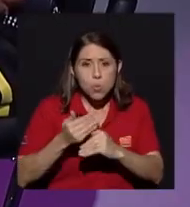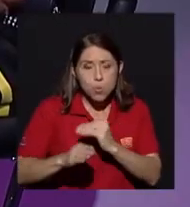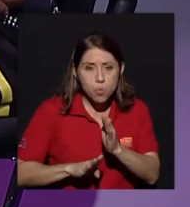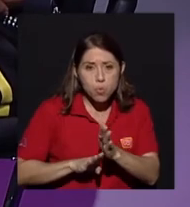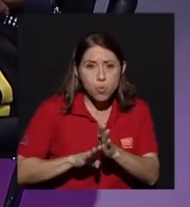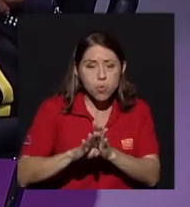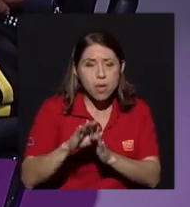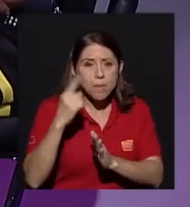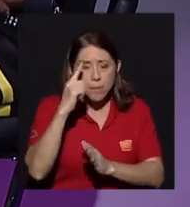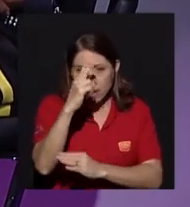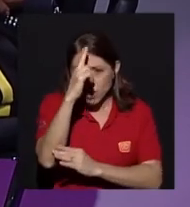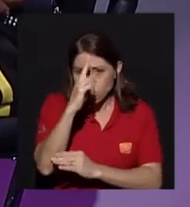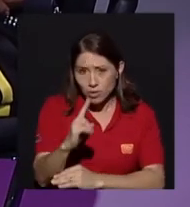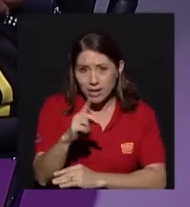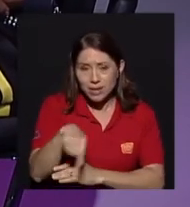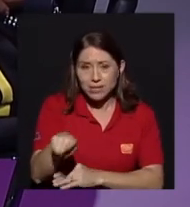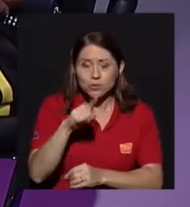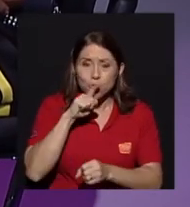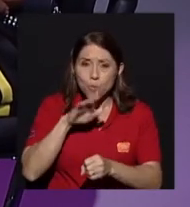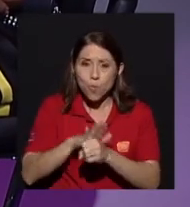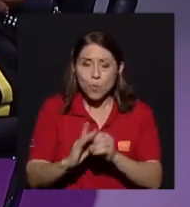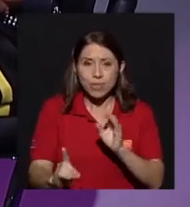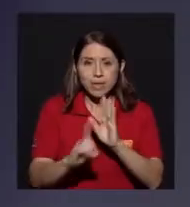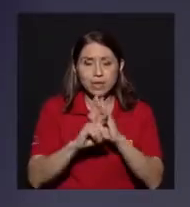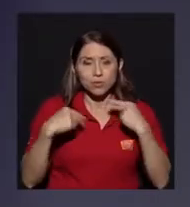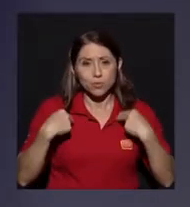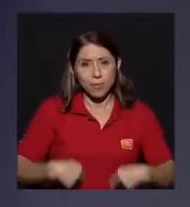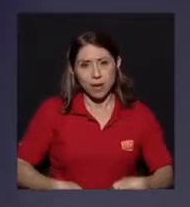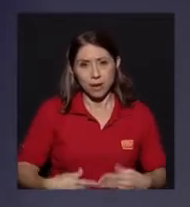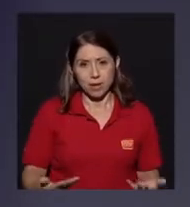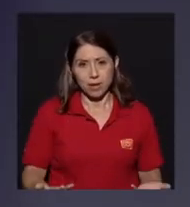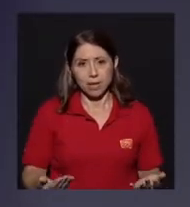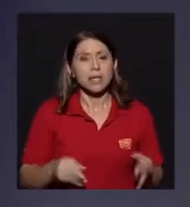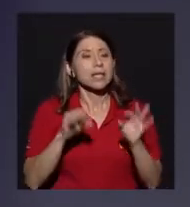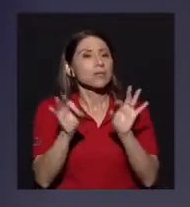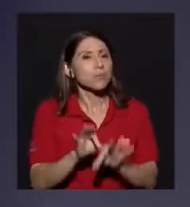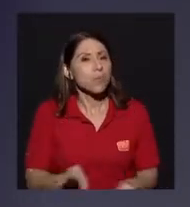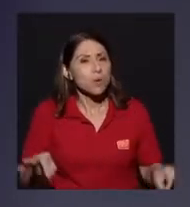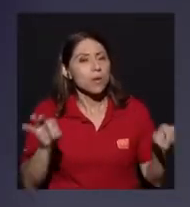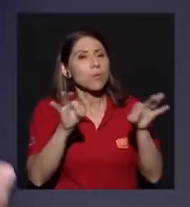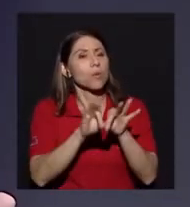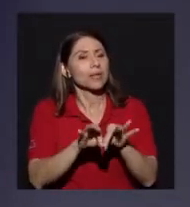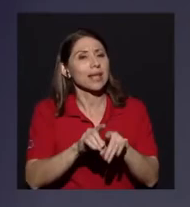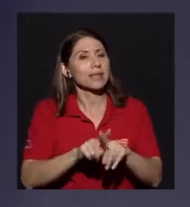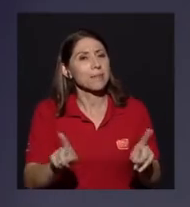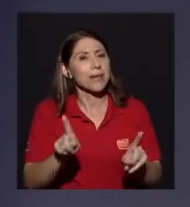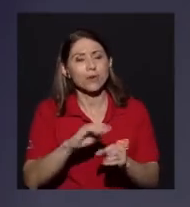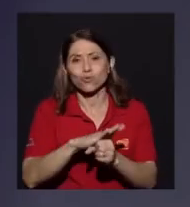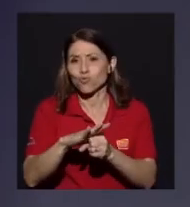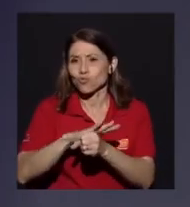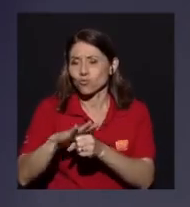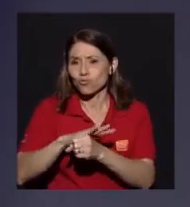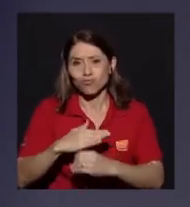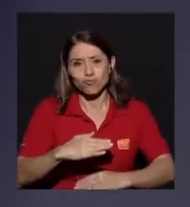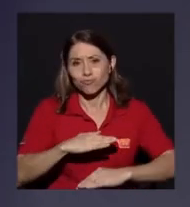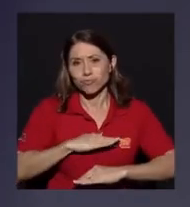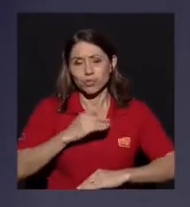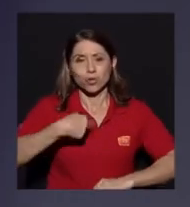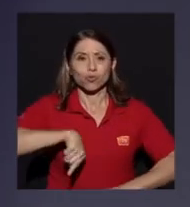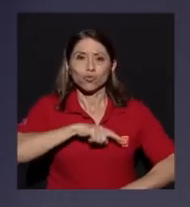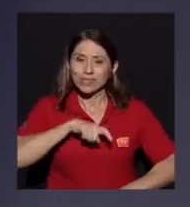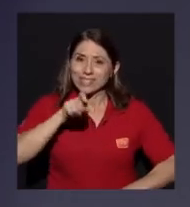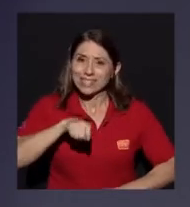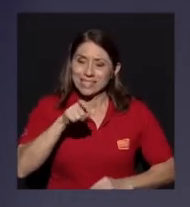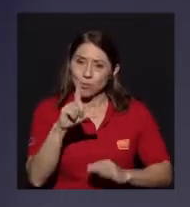esos compromisos de derechos humanos y es muy importante pero es insuficiente en el sentido de que ocupamos una ley